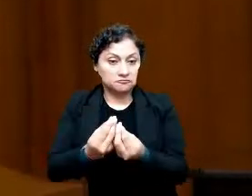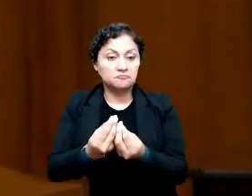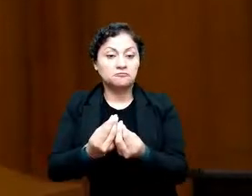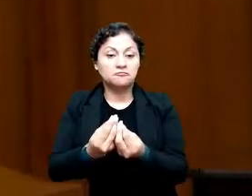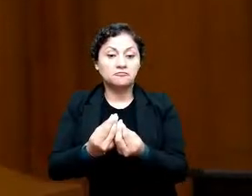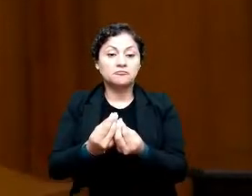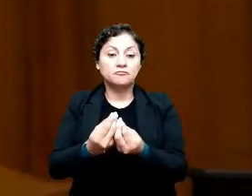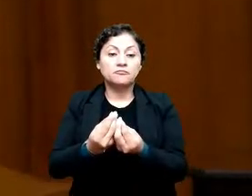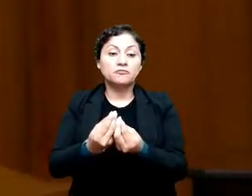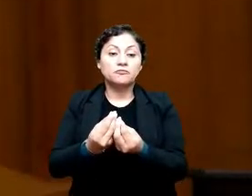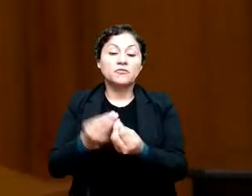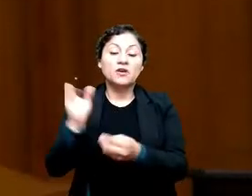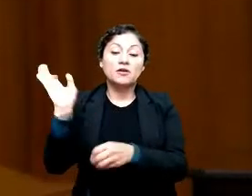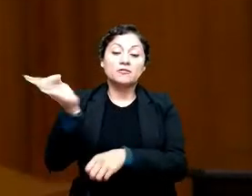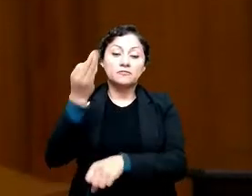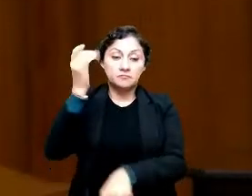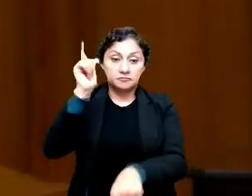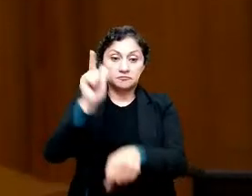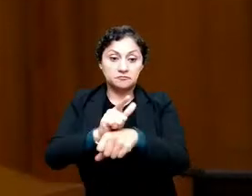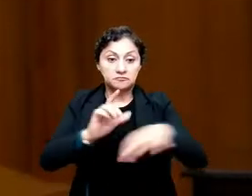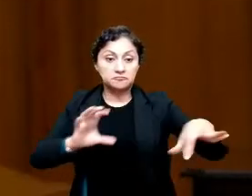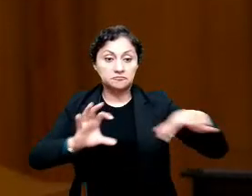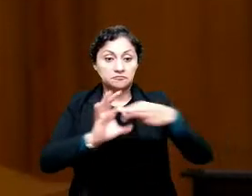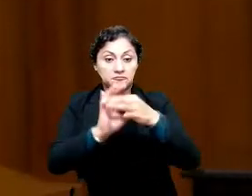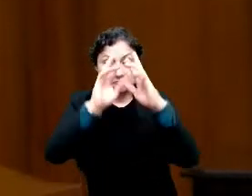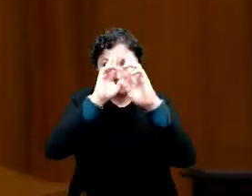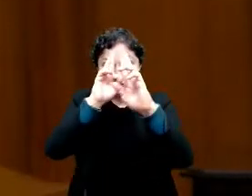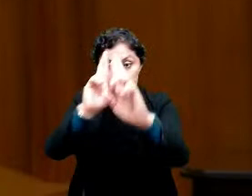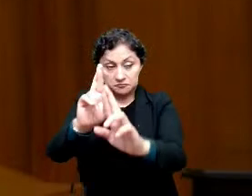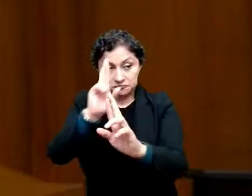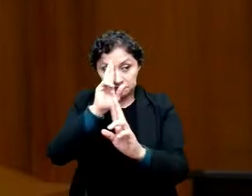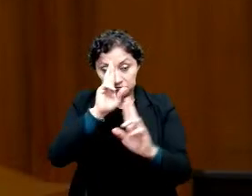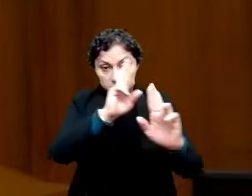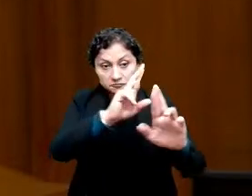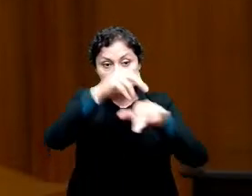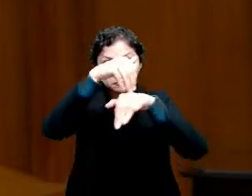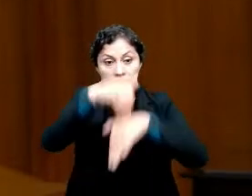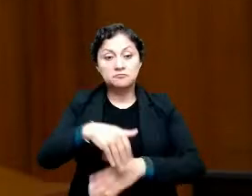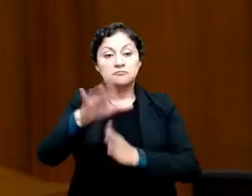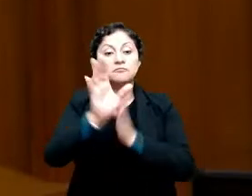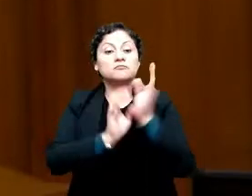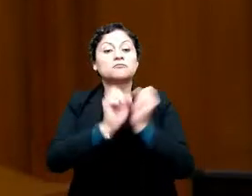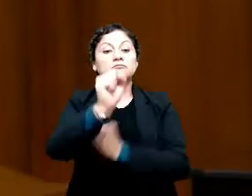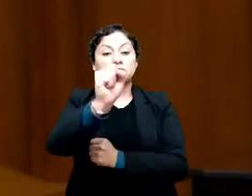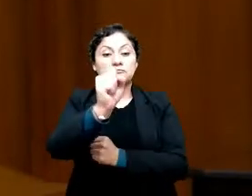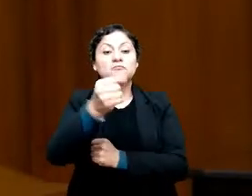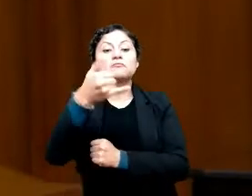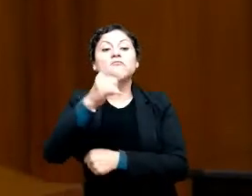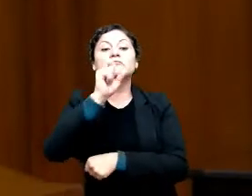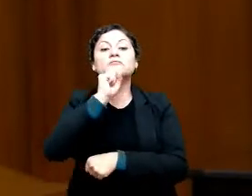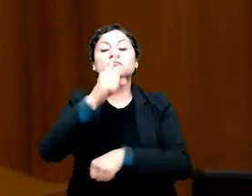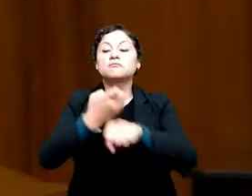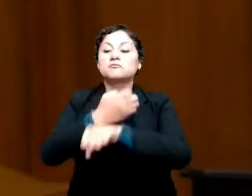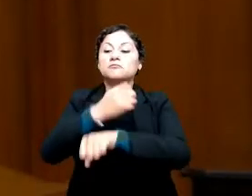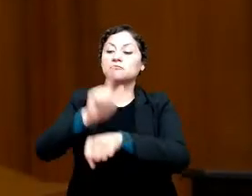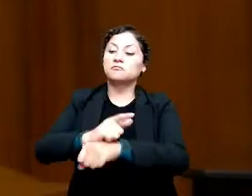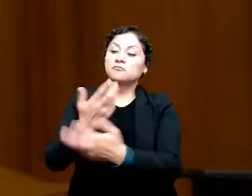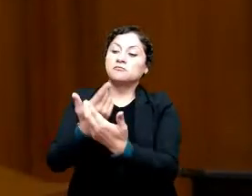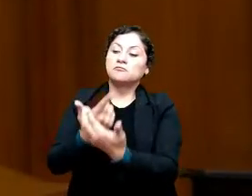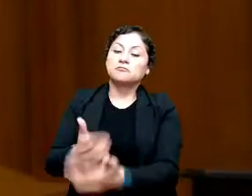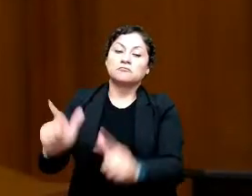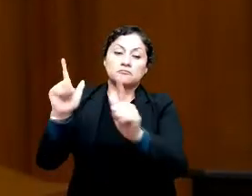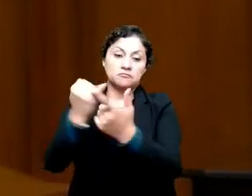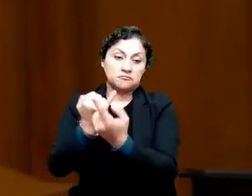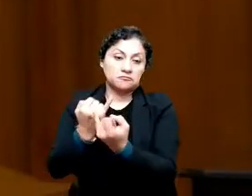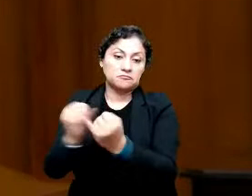ha establecido una relación fundada en el respeto al orden constitucional y a la autonomía estatal. Lo ha